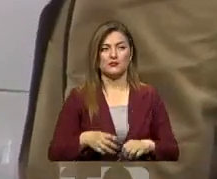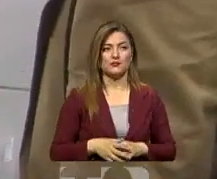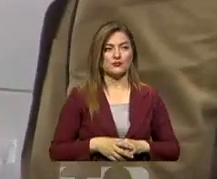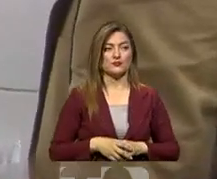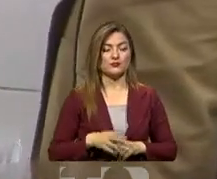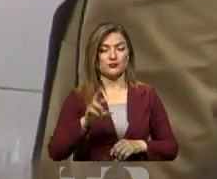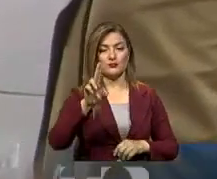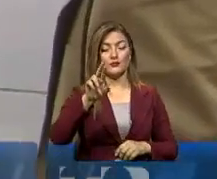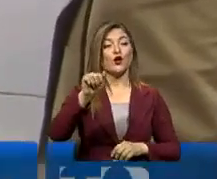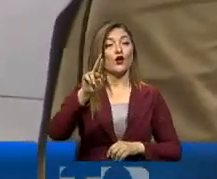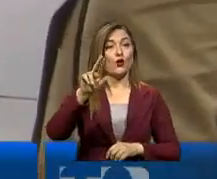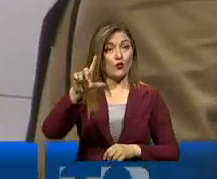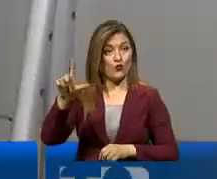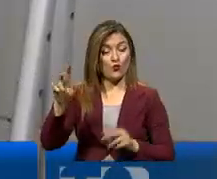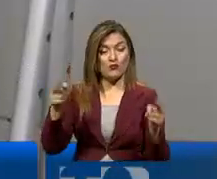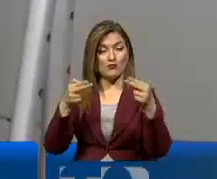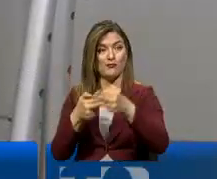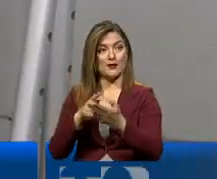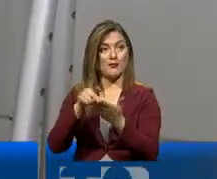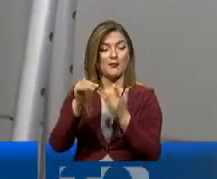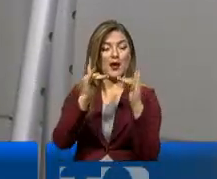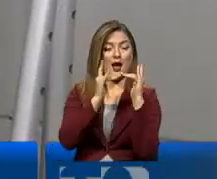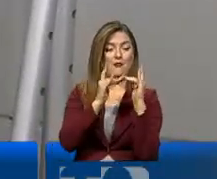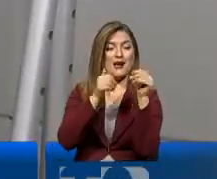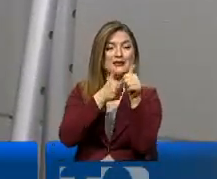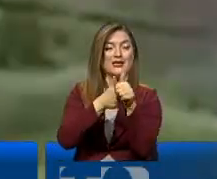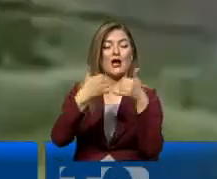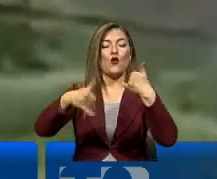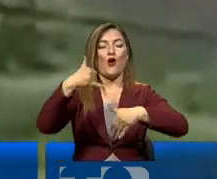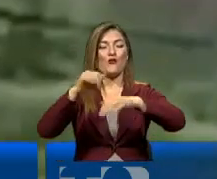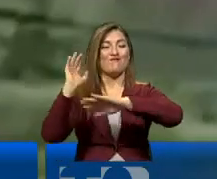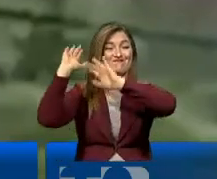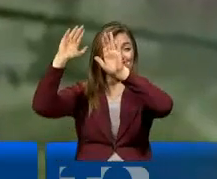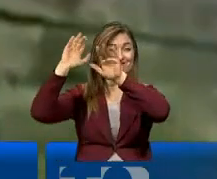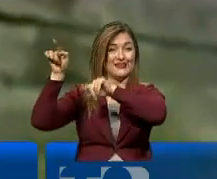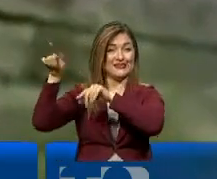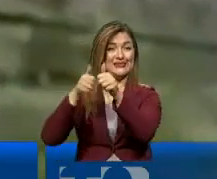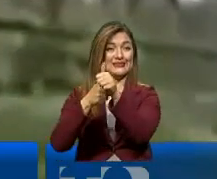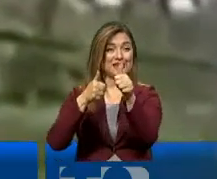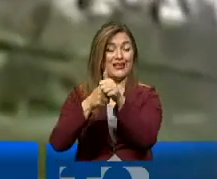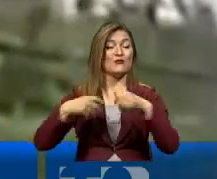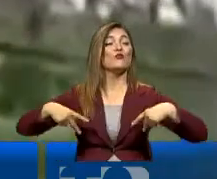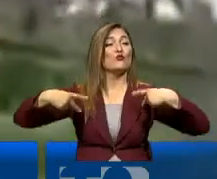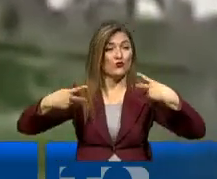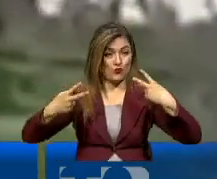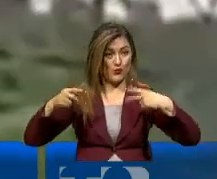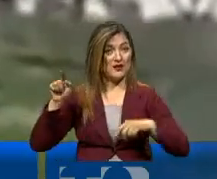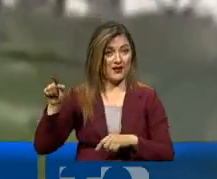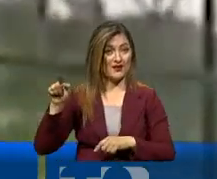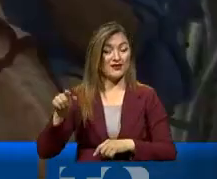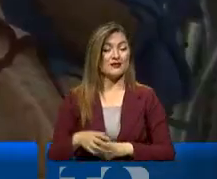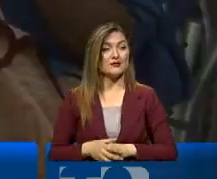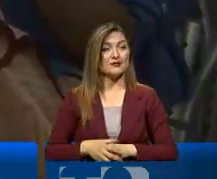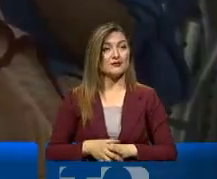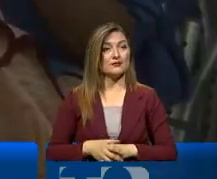raúl viví en una habitación arrendada cercana a la cancha de ecuador y de la comuna que fue arrasada por el aluvión del pasado 31 de enero